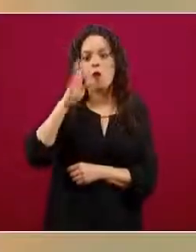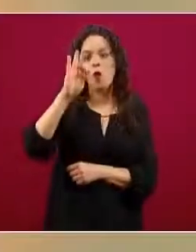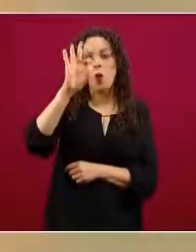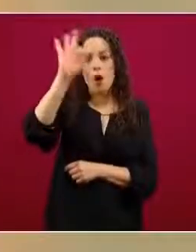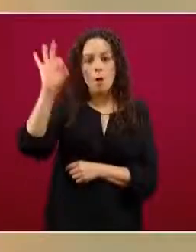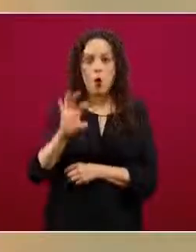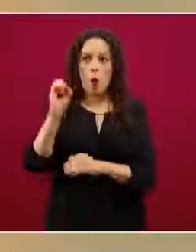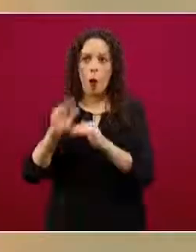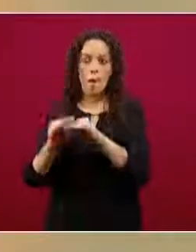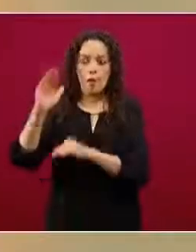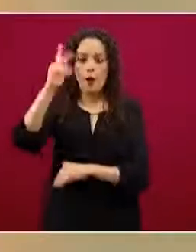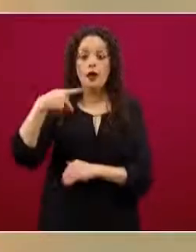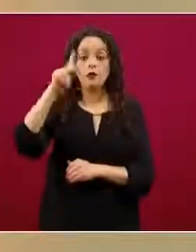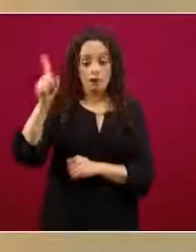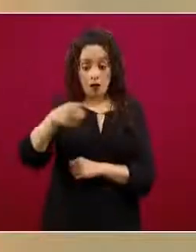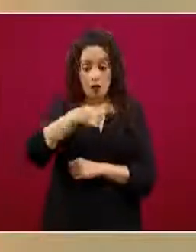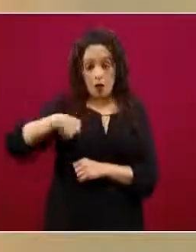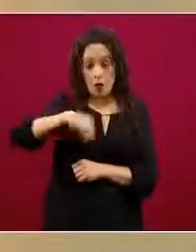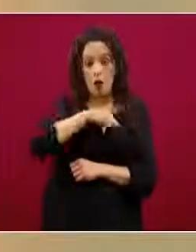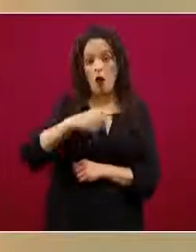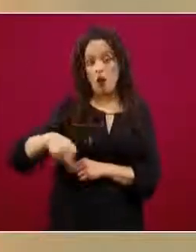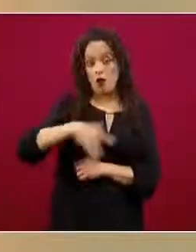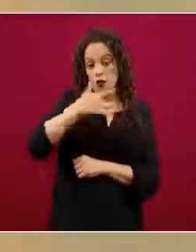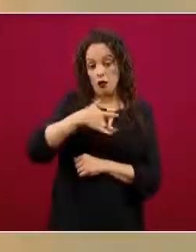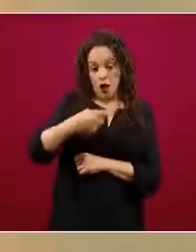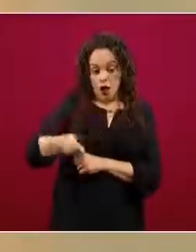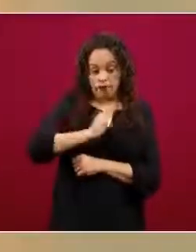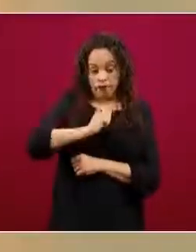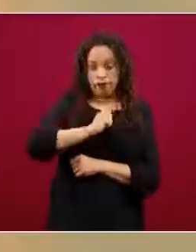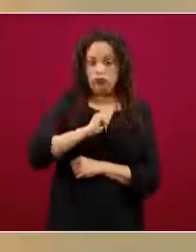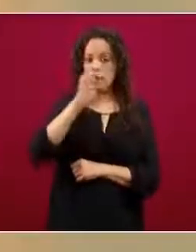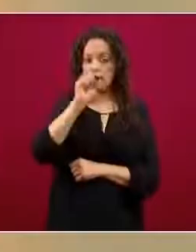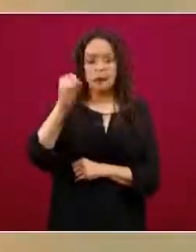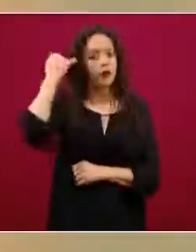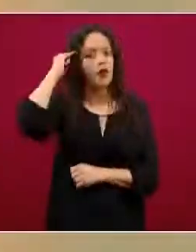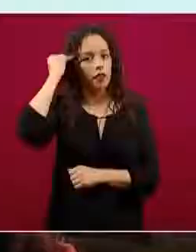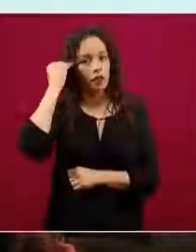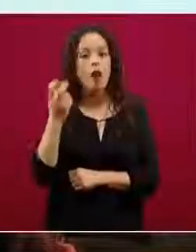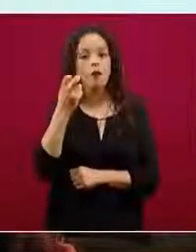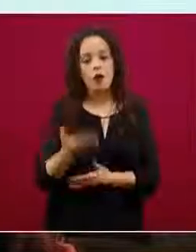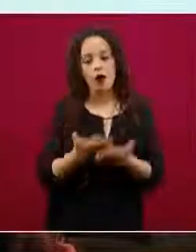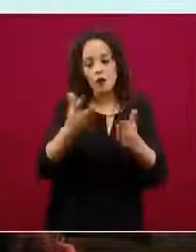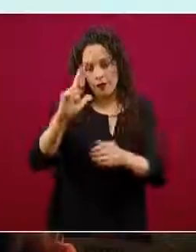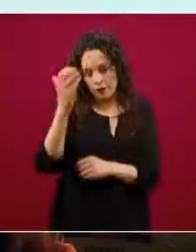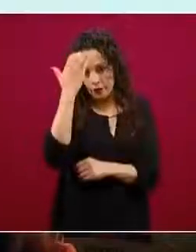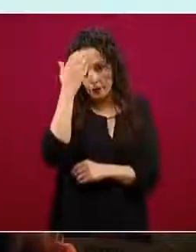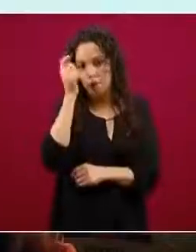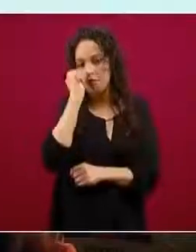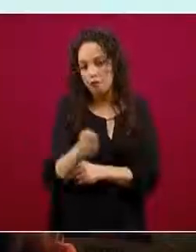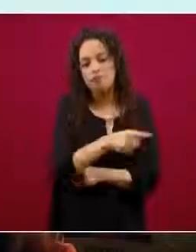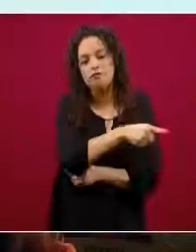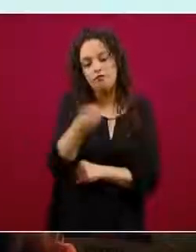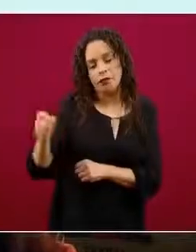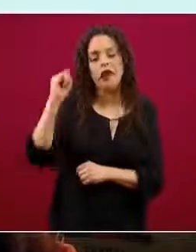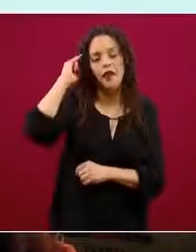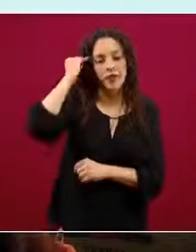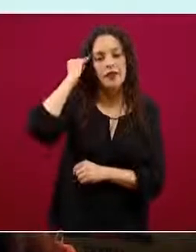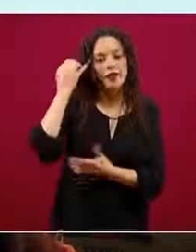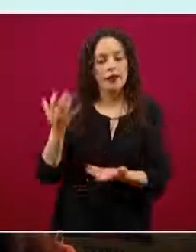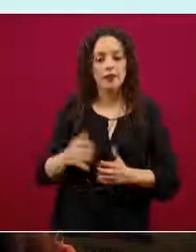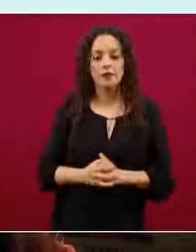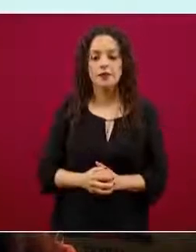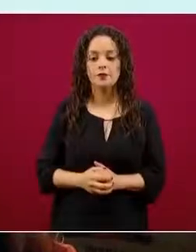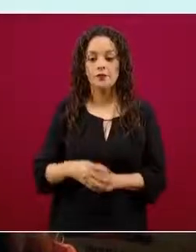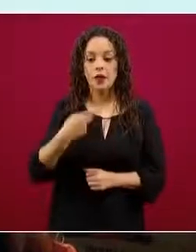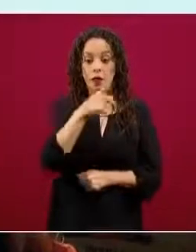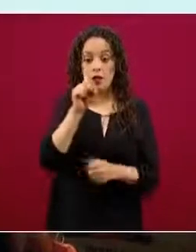se reconocen indígenas y entonces las ponemos como personas indígenas. Pero el INEGI nos marca que aquella población que